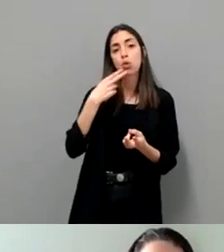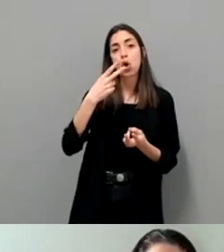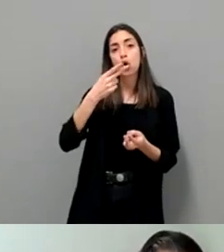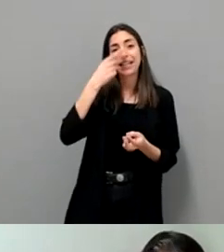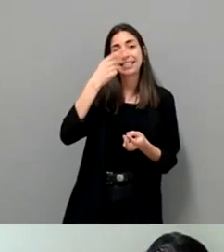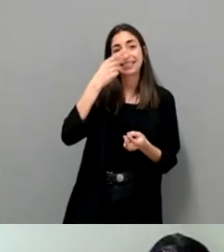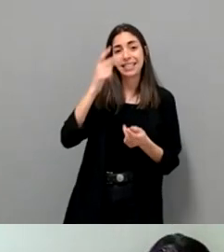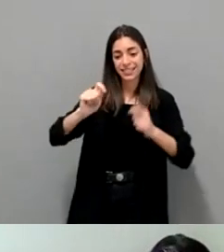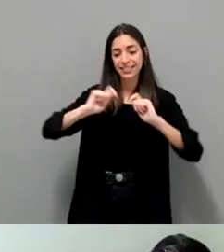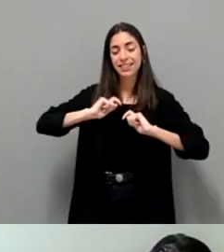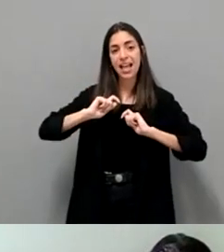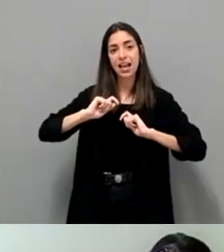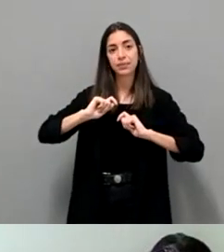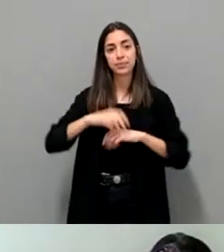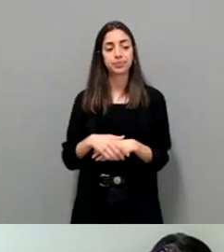intereses.